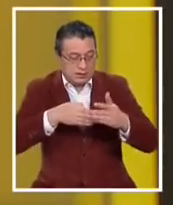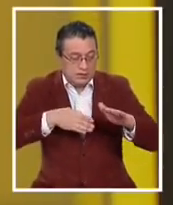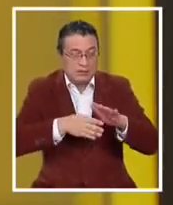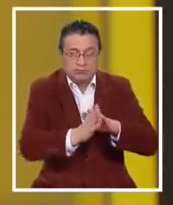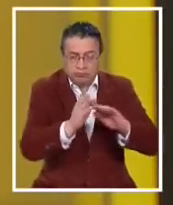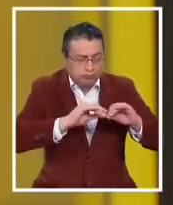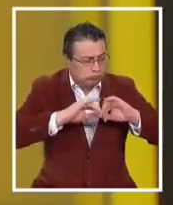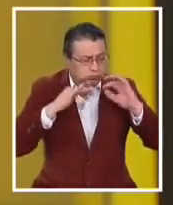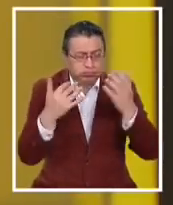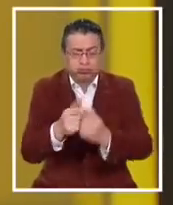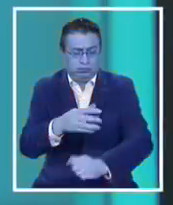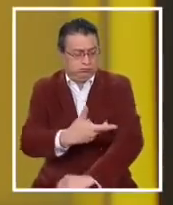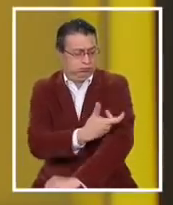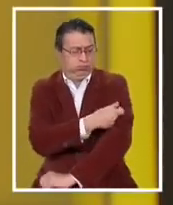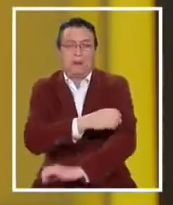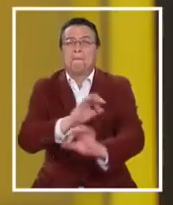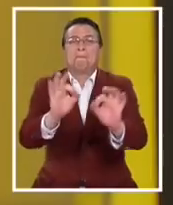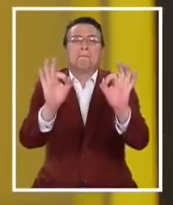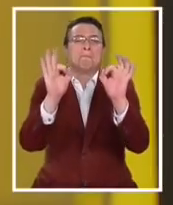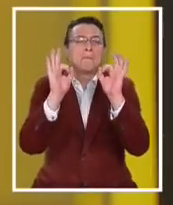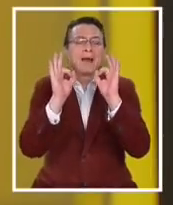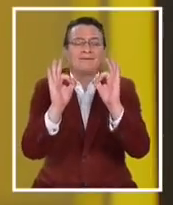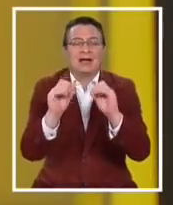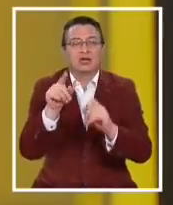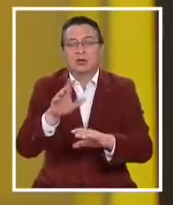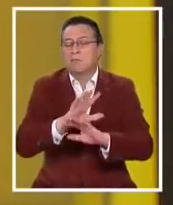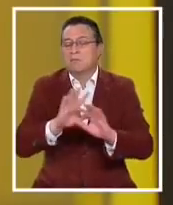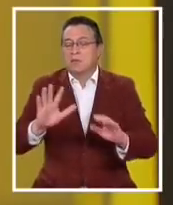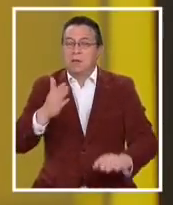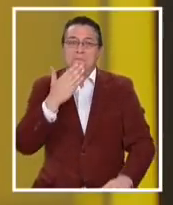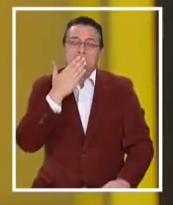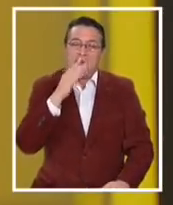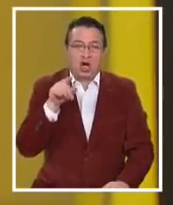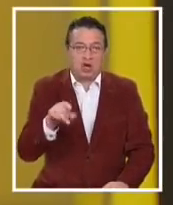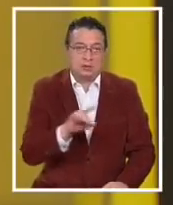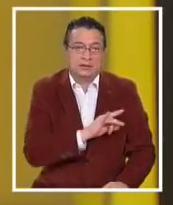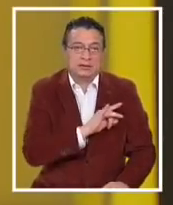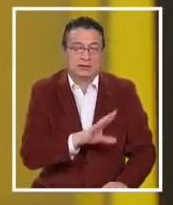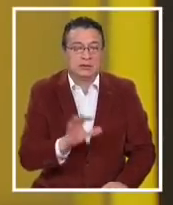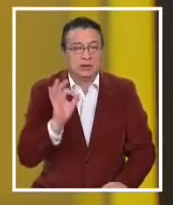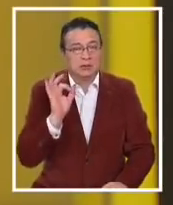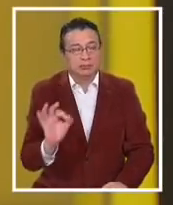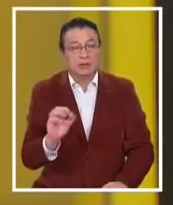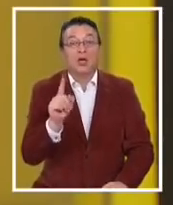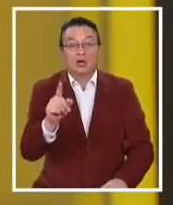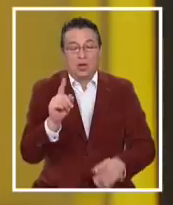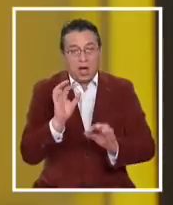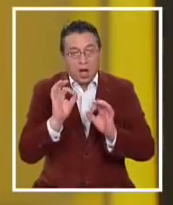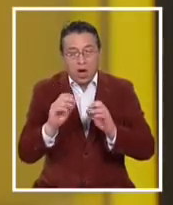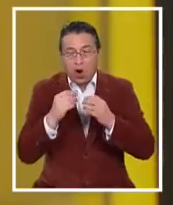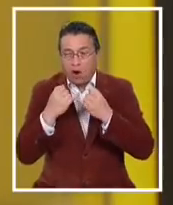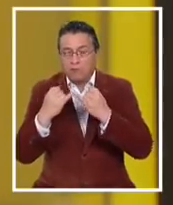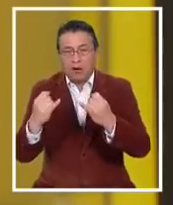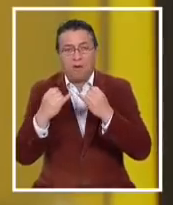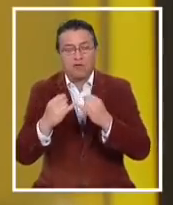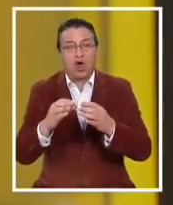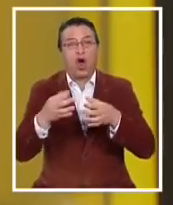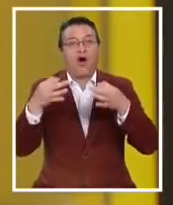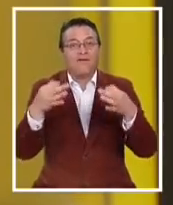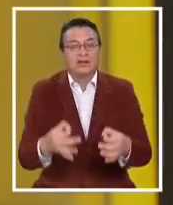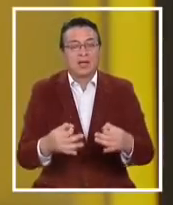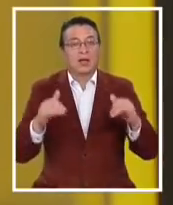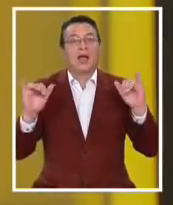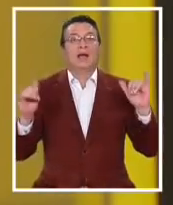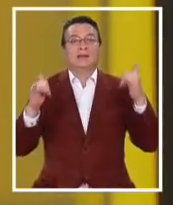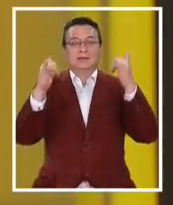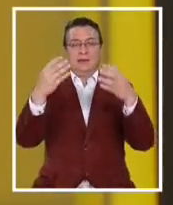a lo largo del territorio nacional, ha sido maravilloso. Ha sido una de las grandes cosas que ha hecho Chile. Partir en cada uno de los reportes oficiales,